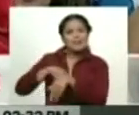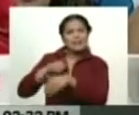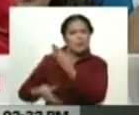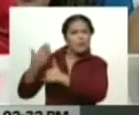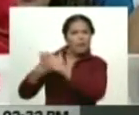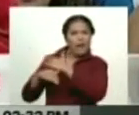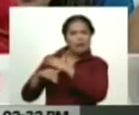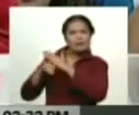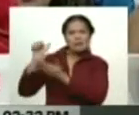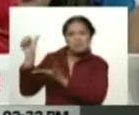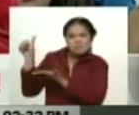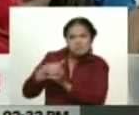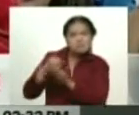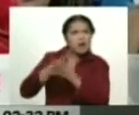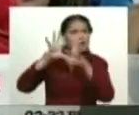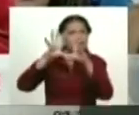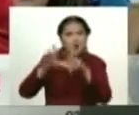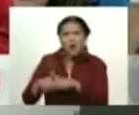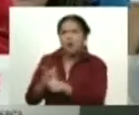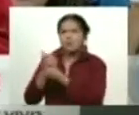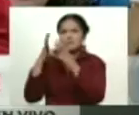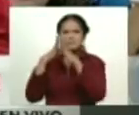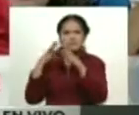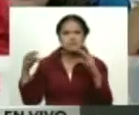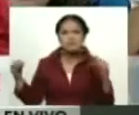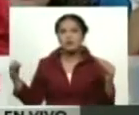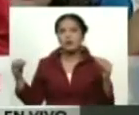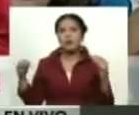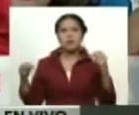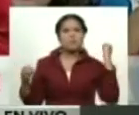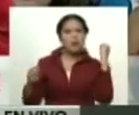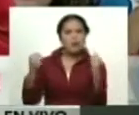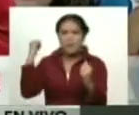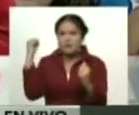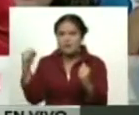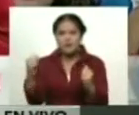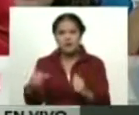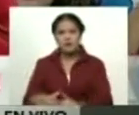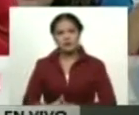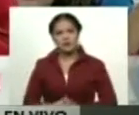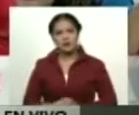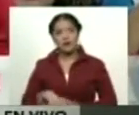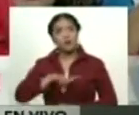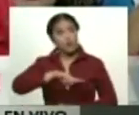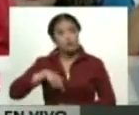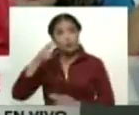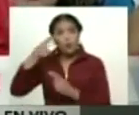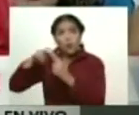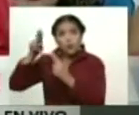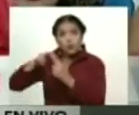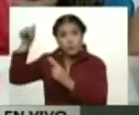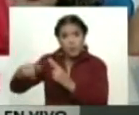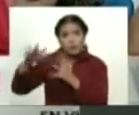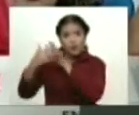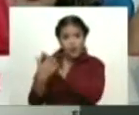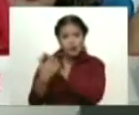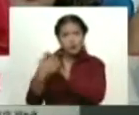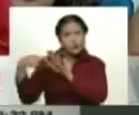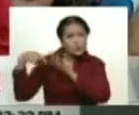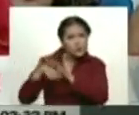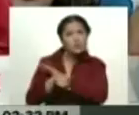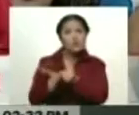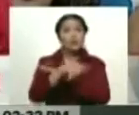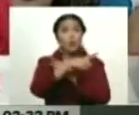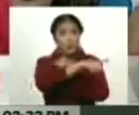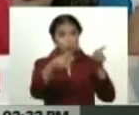del tiempo de la matanza. Nosotros conocemos bien estos barrios que están aquí, ¿oyeron? A los